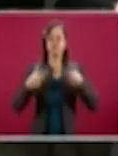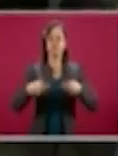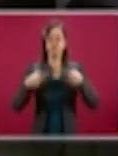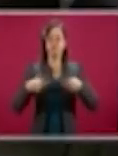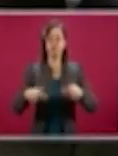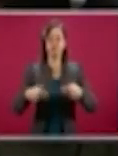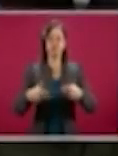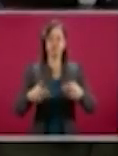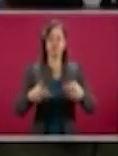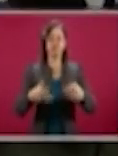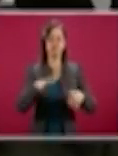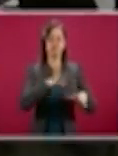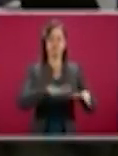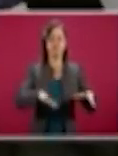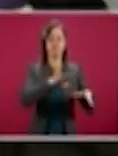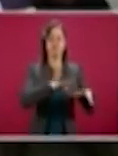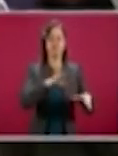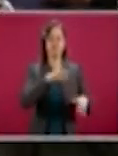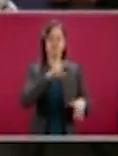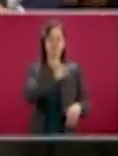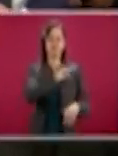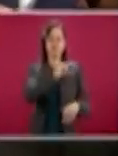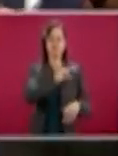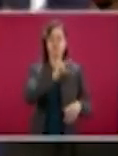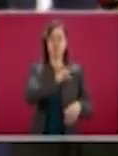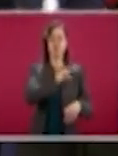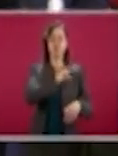como tú y además